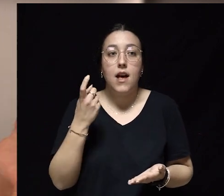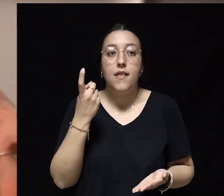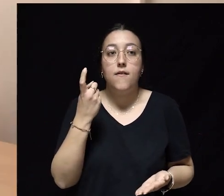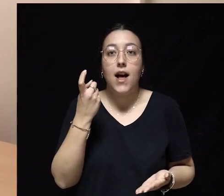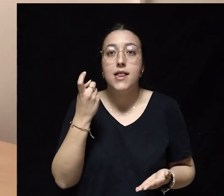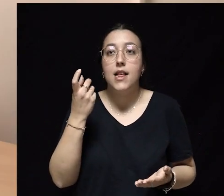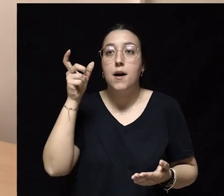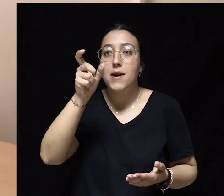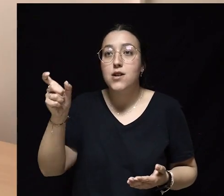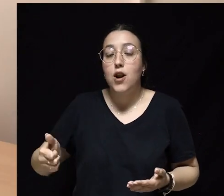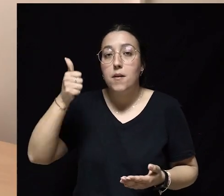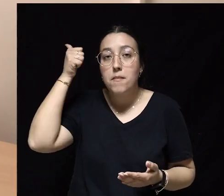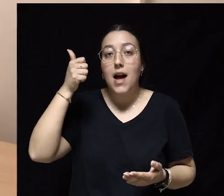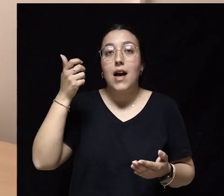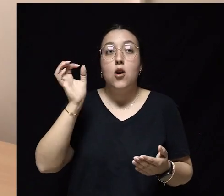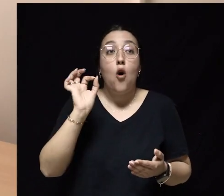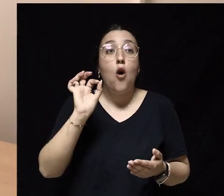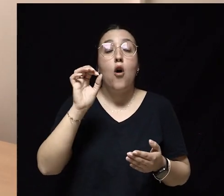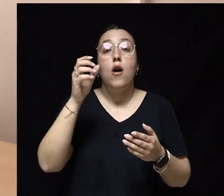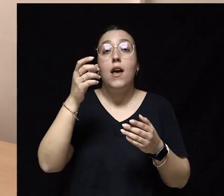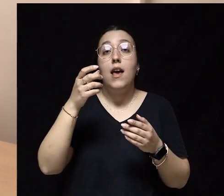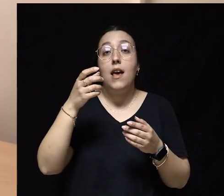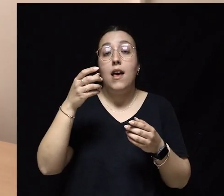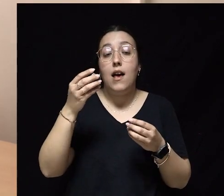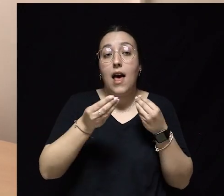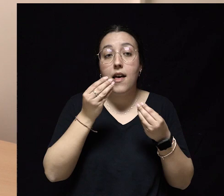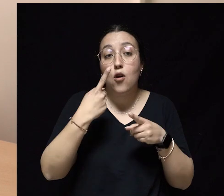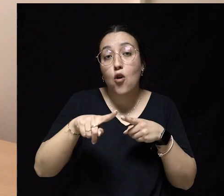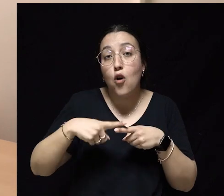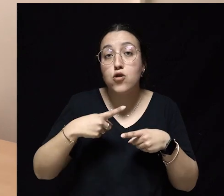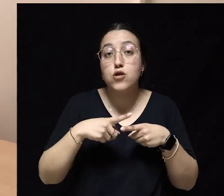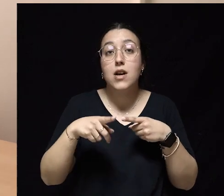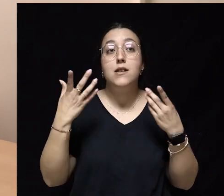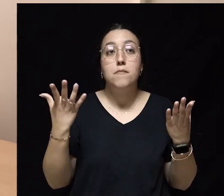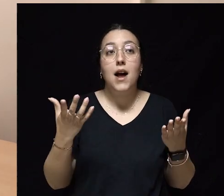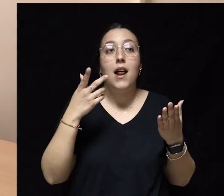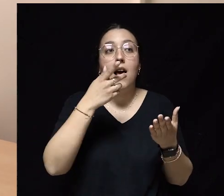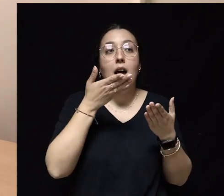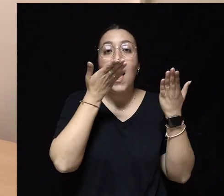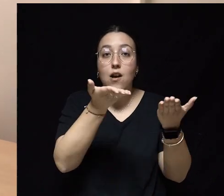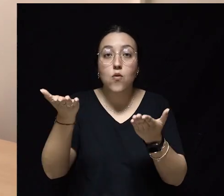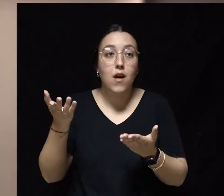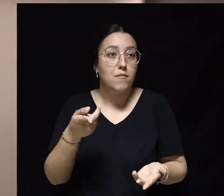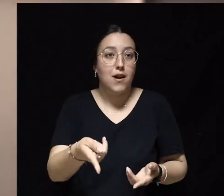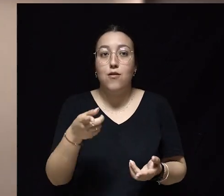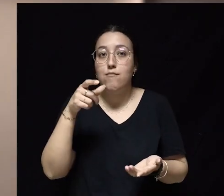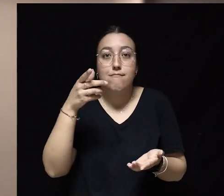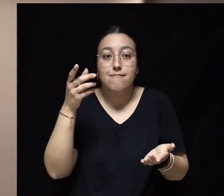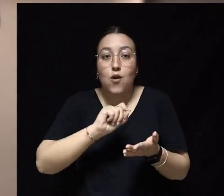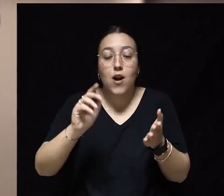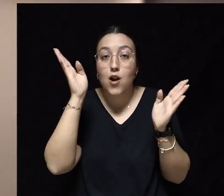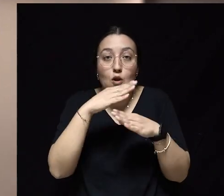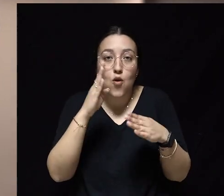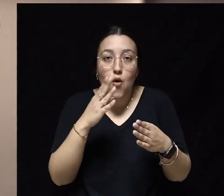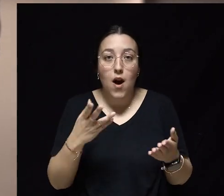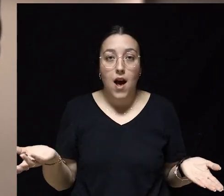programas y planes, muchas veces pues, se requiere de recursos personales o de recursos materiales, sobre todo a nivel de infraestructuras, que